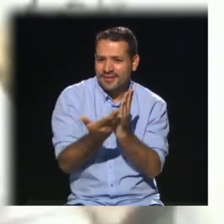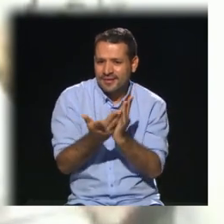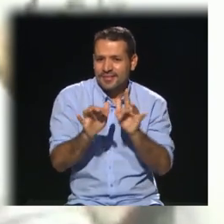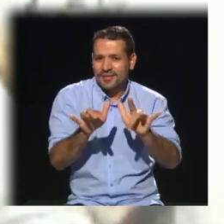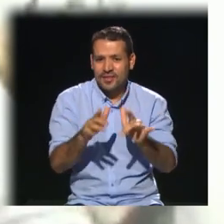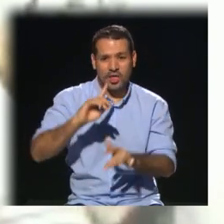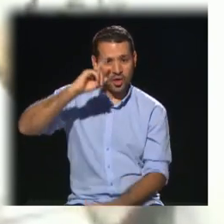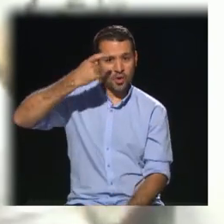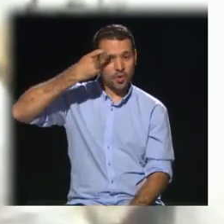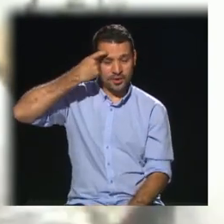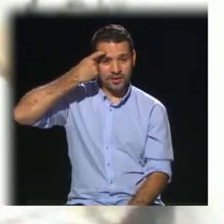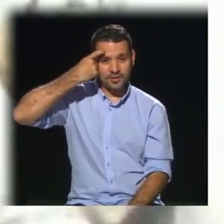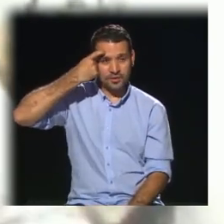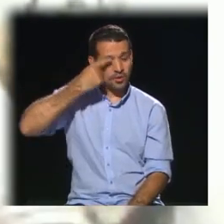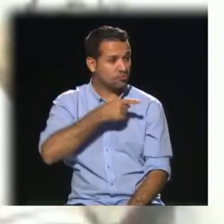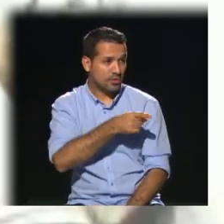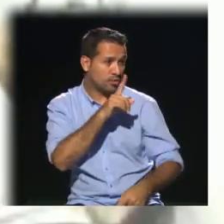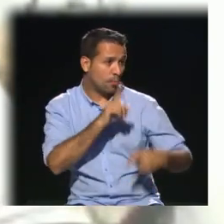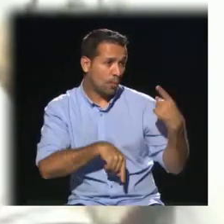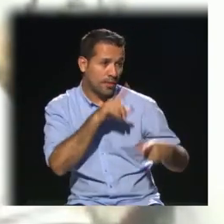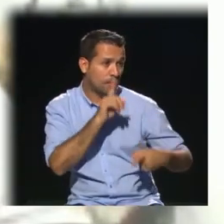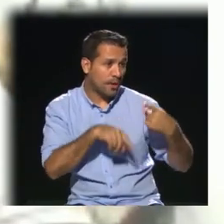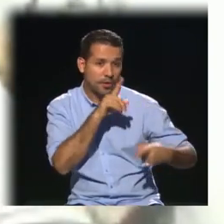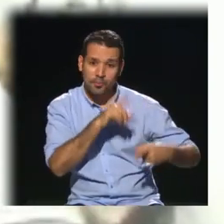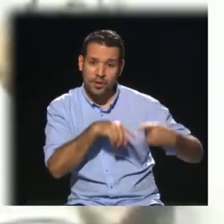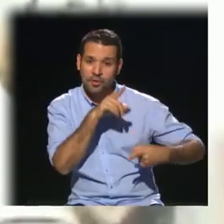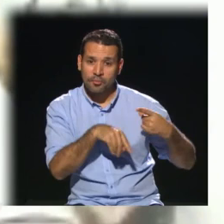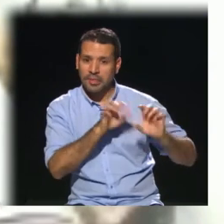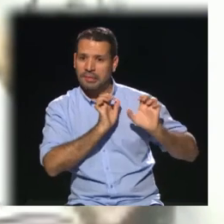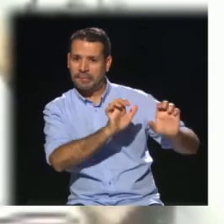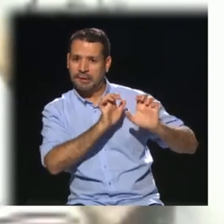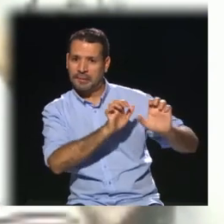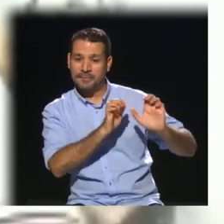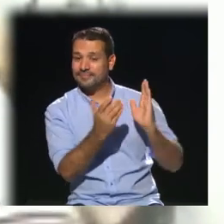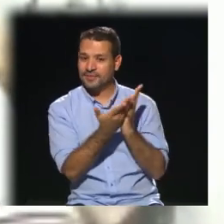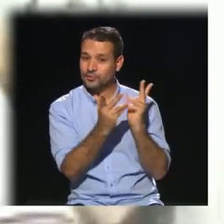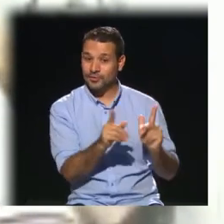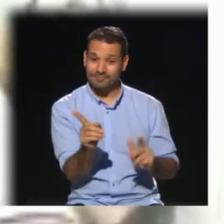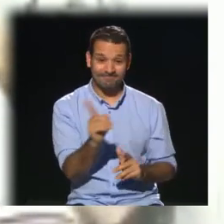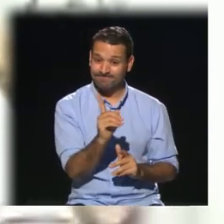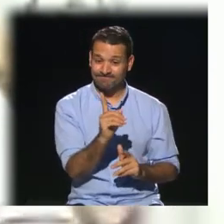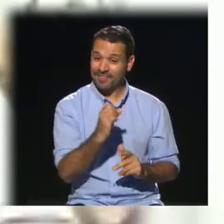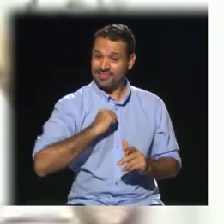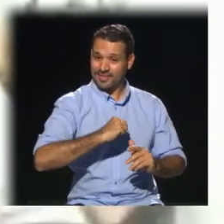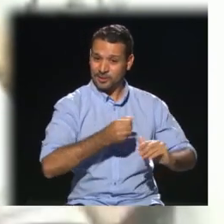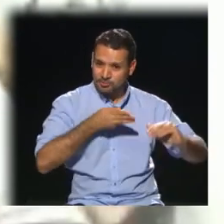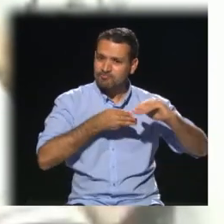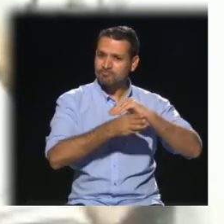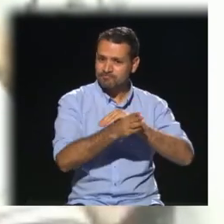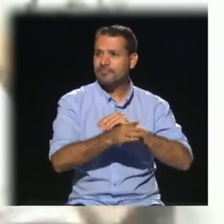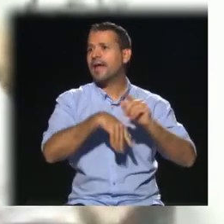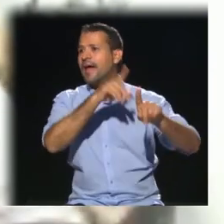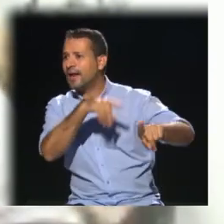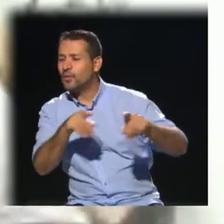dicho a ningún estudiante, es que usted no puede estudiar. Pero las posibilidades de vida sí le están diciendo a